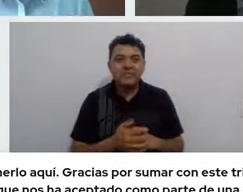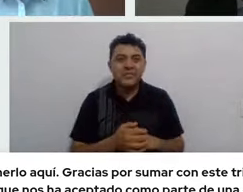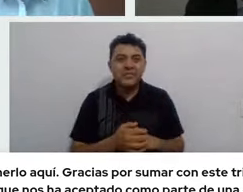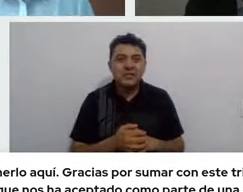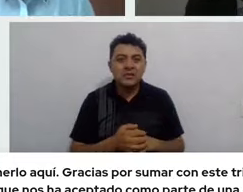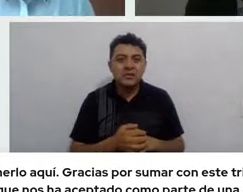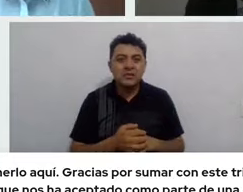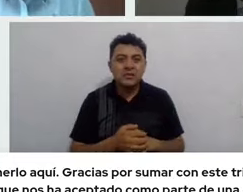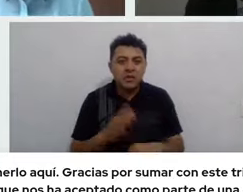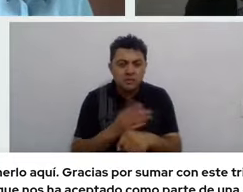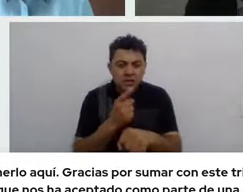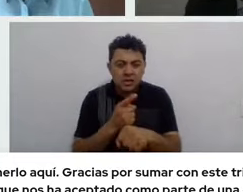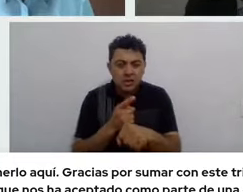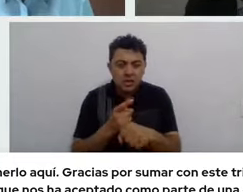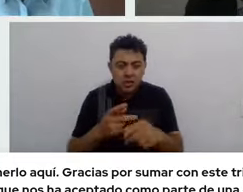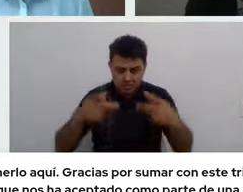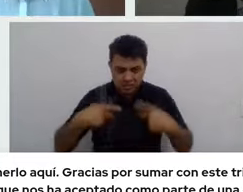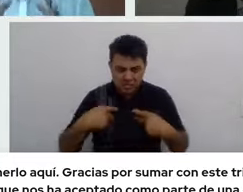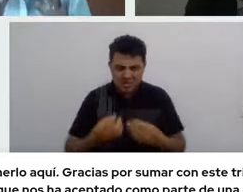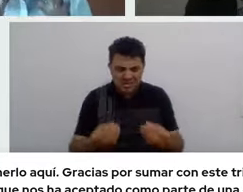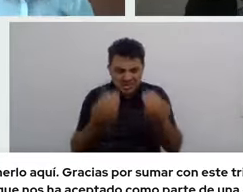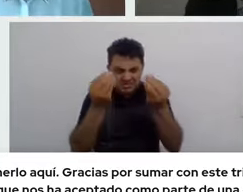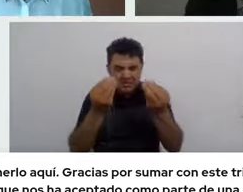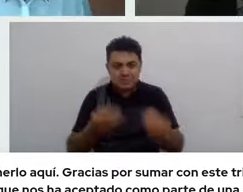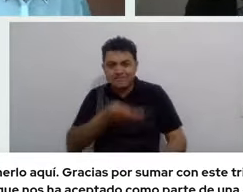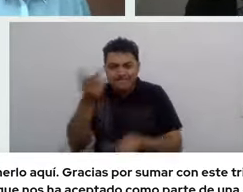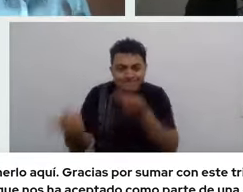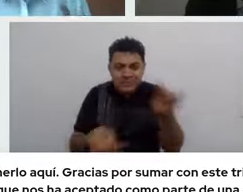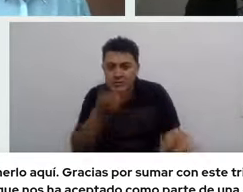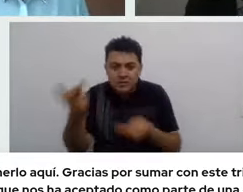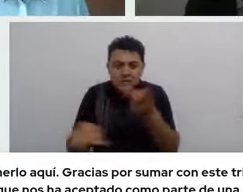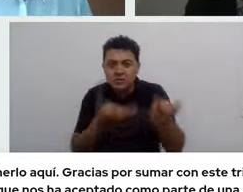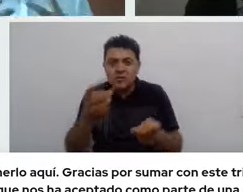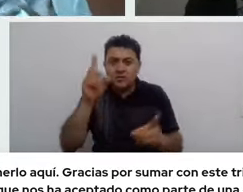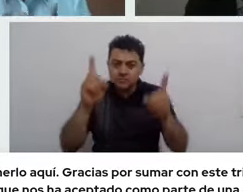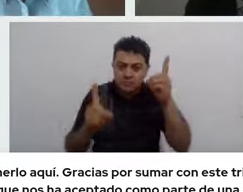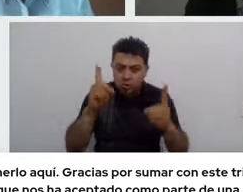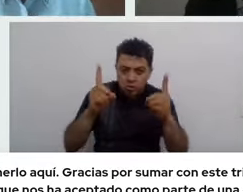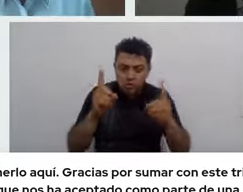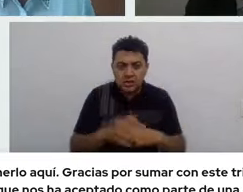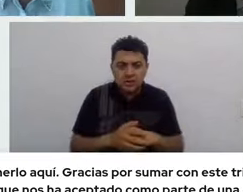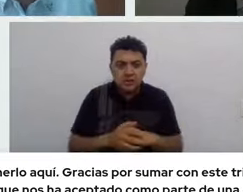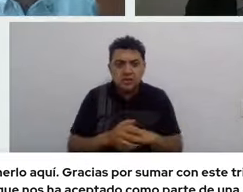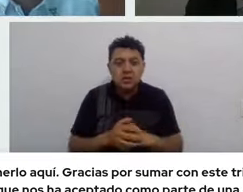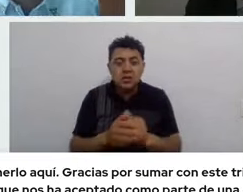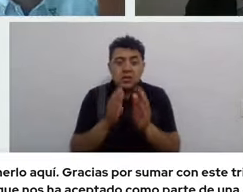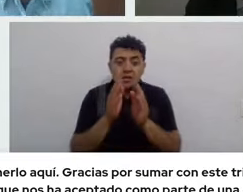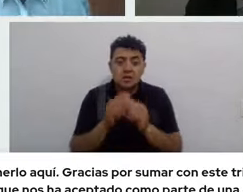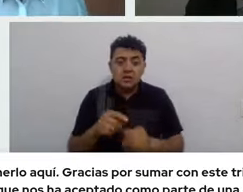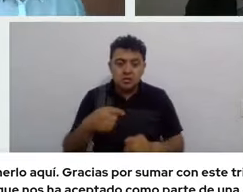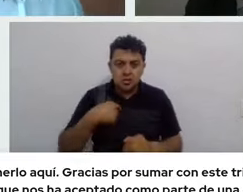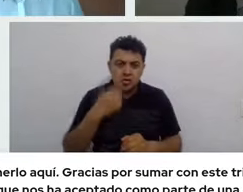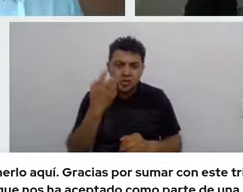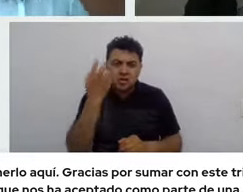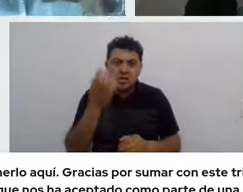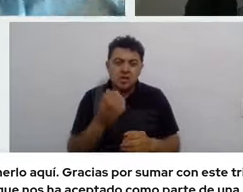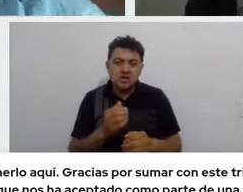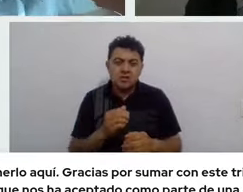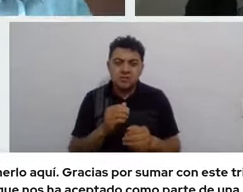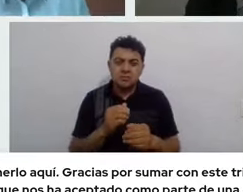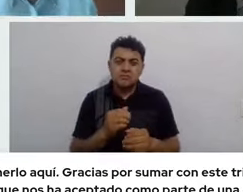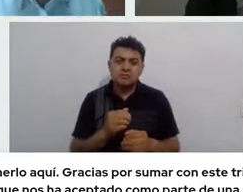una lluvia de preguntas muy interesantes. Antes de eso, me permito, doctor, mandarle un saludo de la magistrada Marta Leticia Mercado